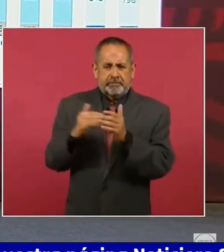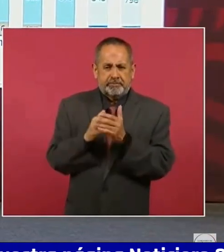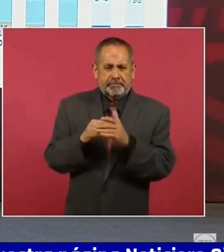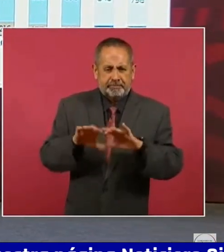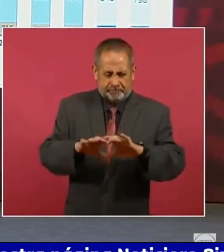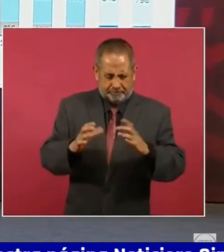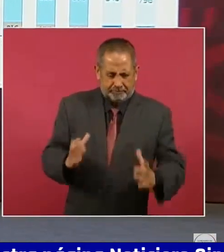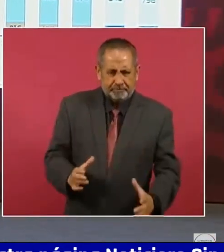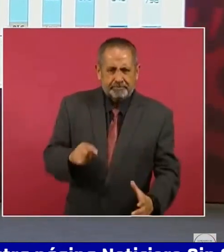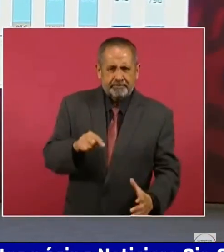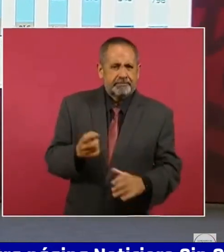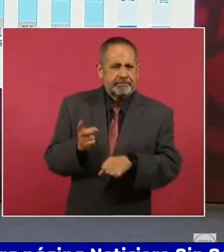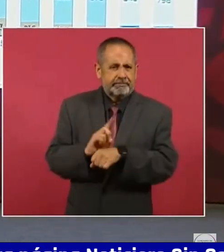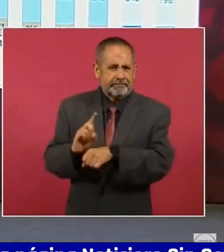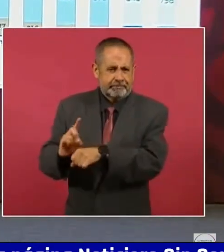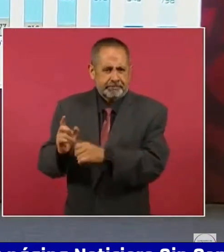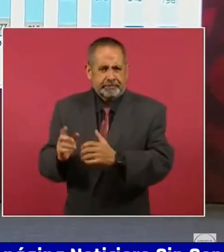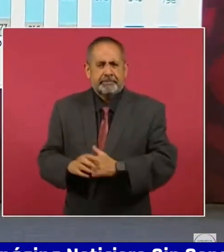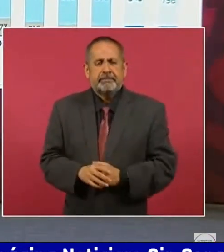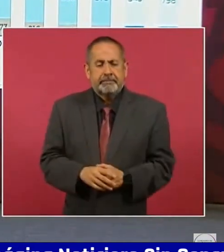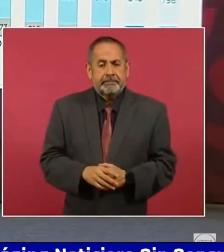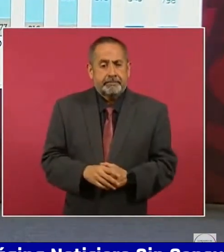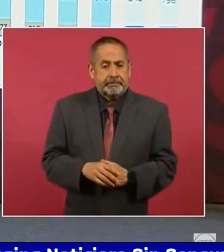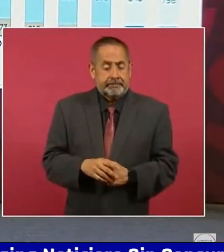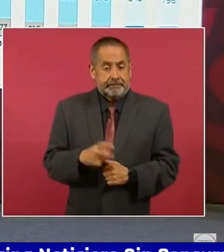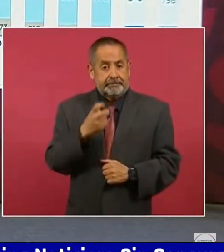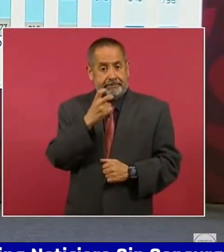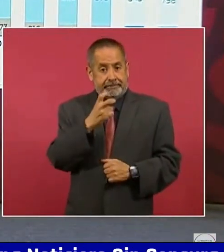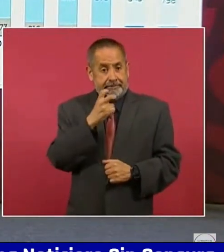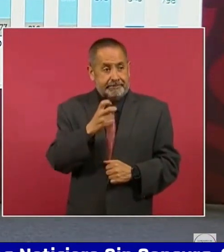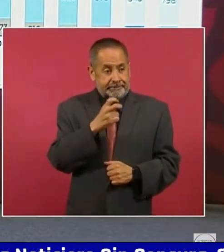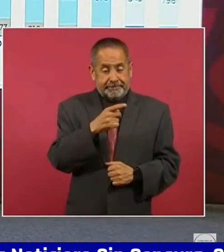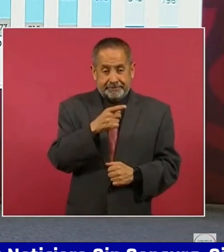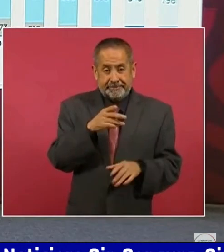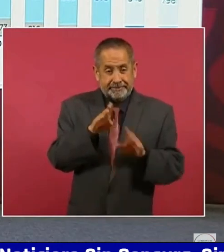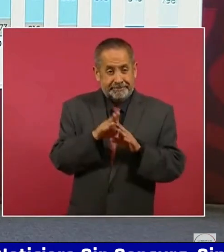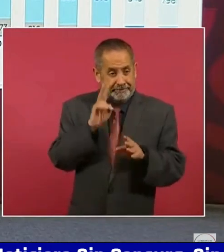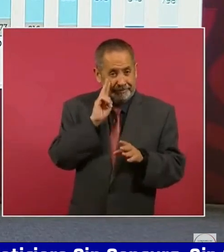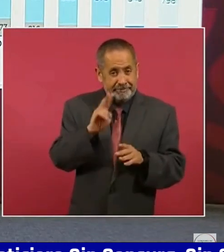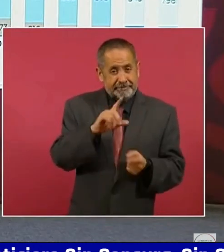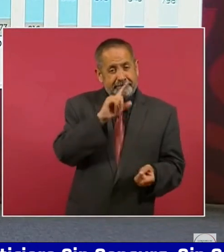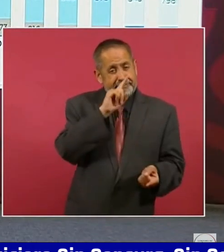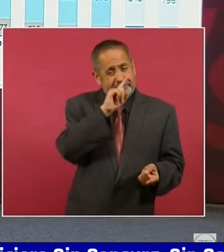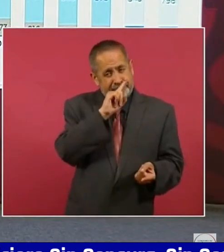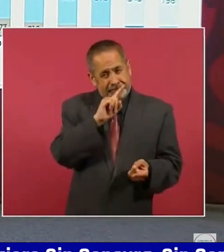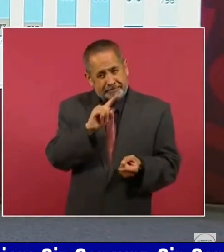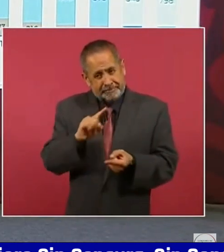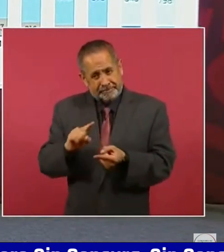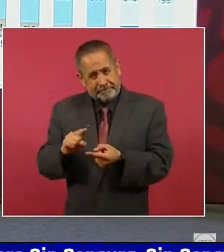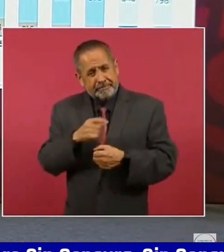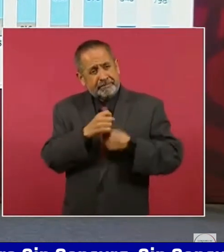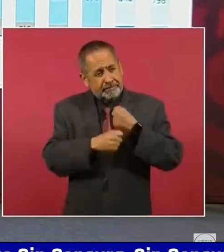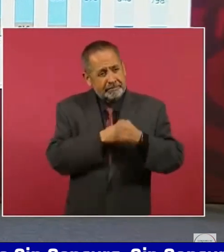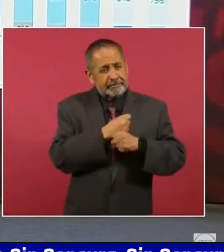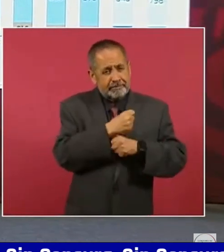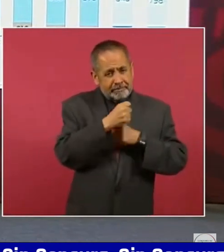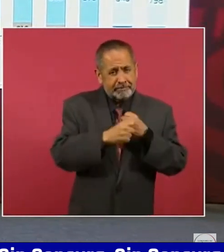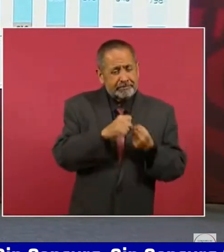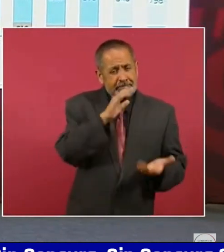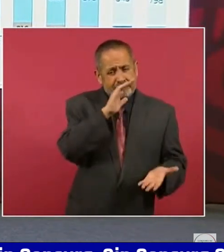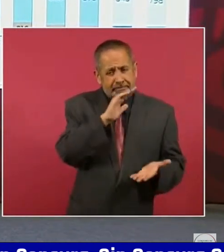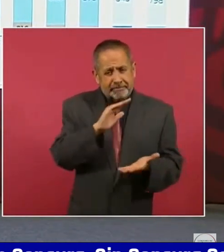barriles. Bien, este es el comportamiento de la declinación a la vuelta de los años, y esto es con lo que nosotros